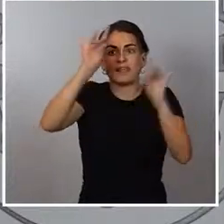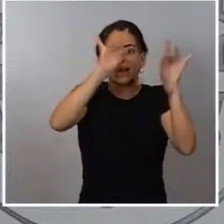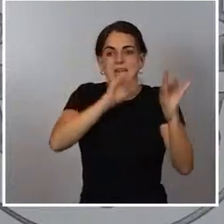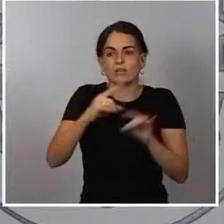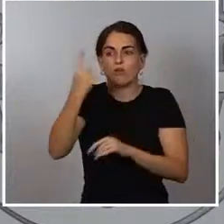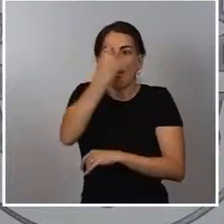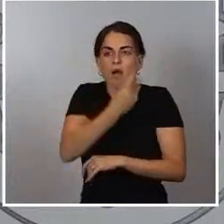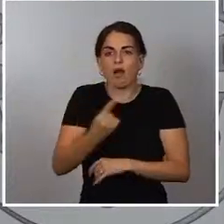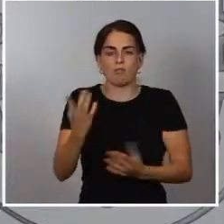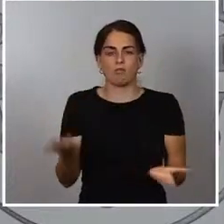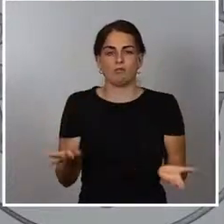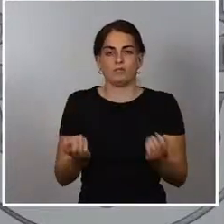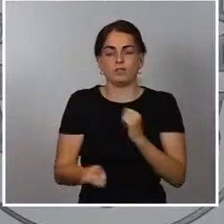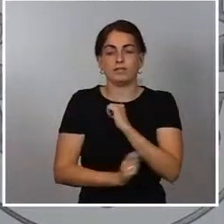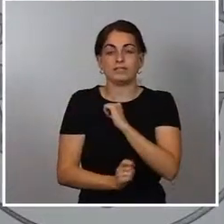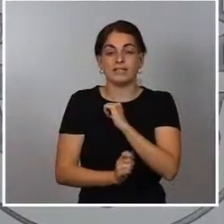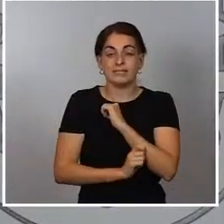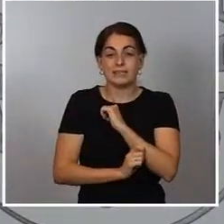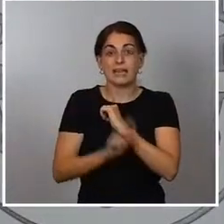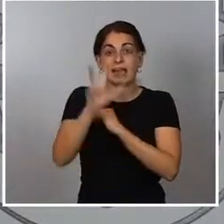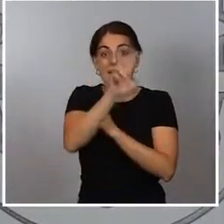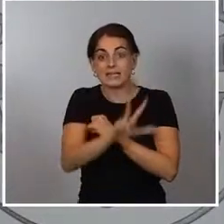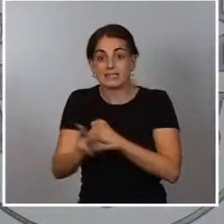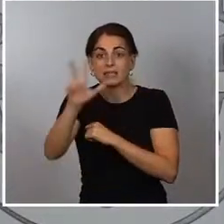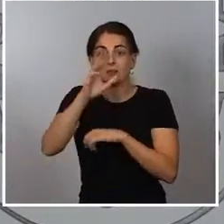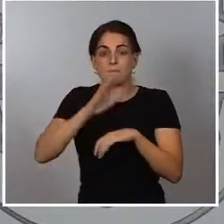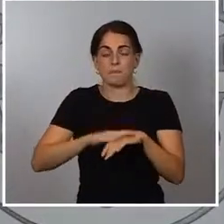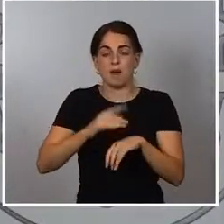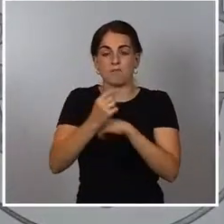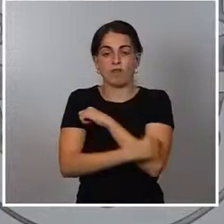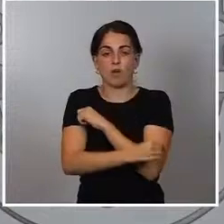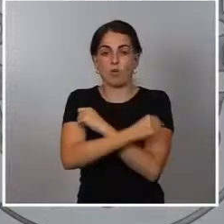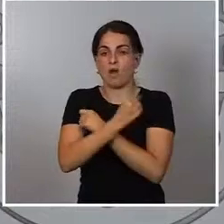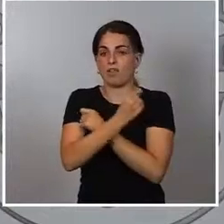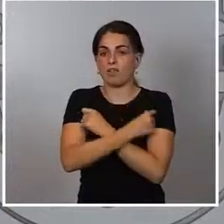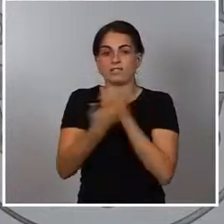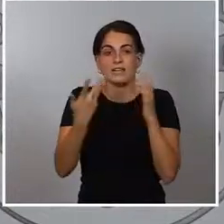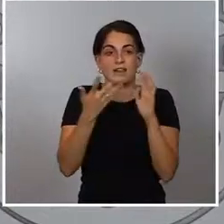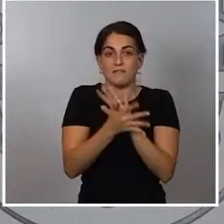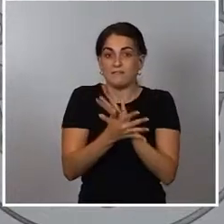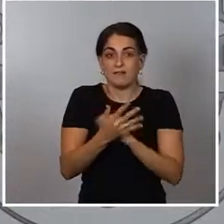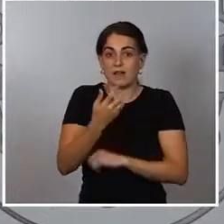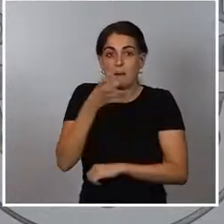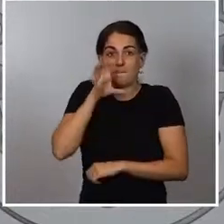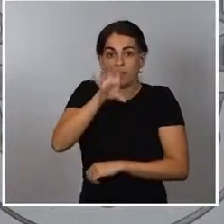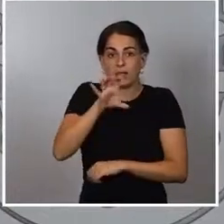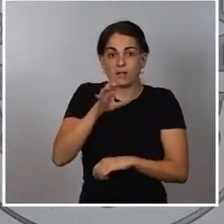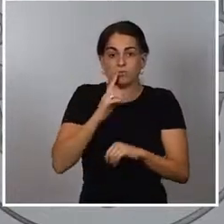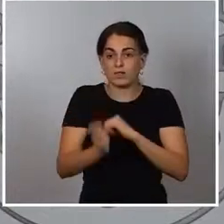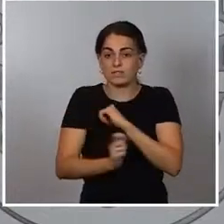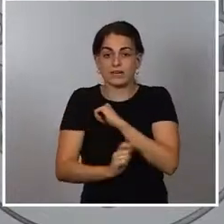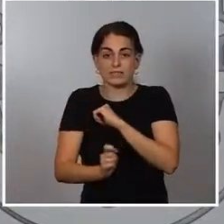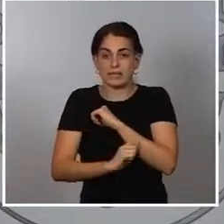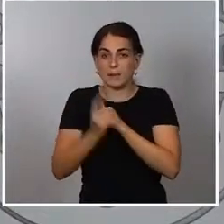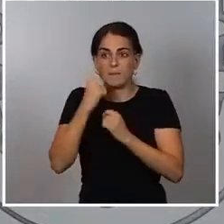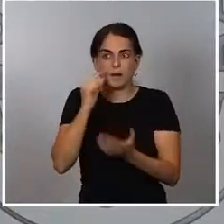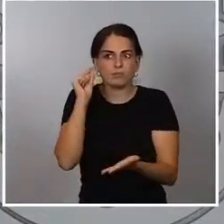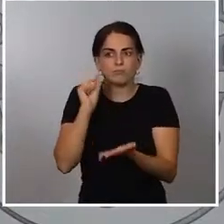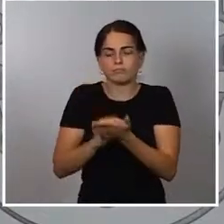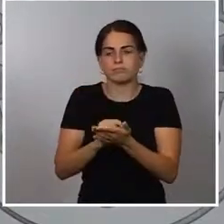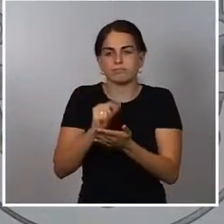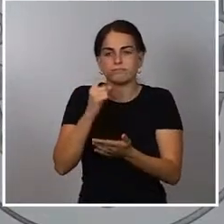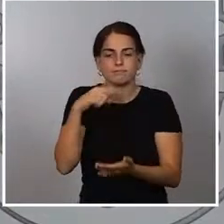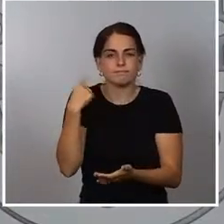estatal de vacunación es una estrategia de país la estrategia de detección precoz es una estrategia de país el plan de actuaciones coordinadas